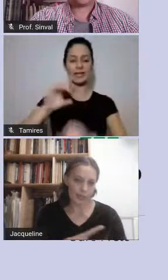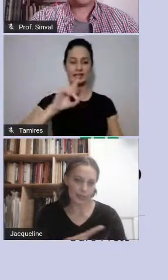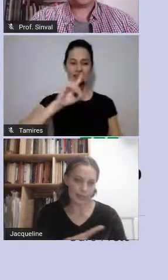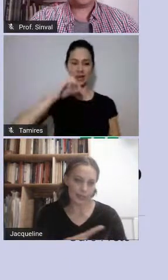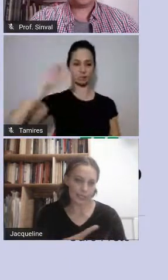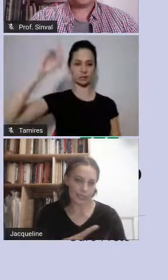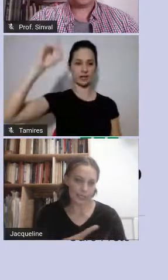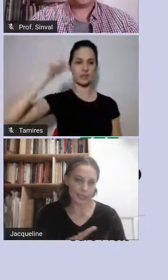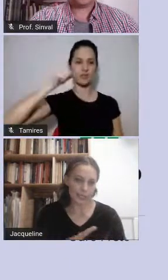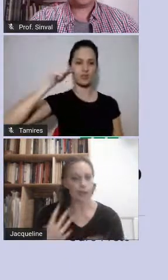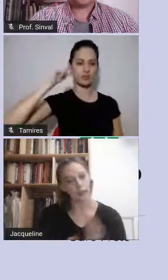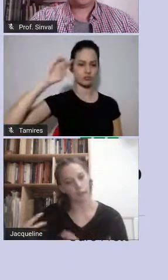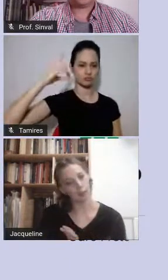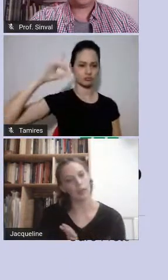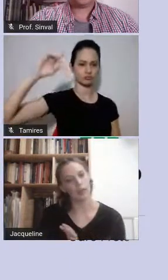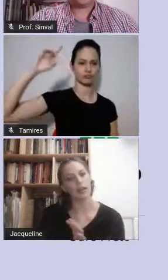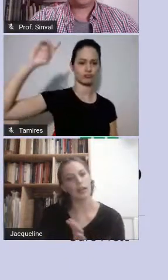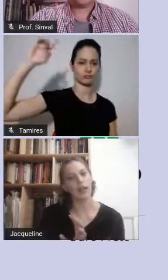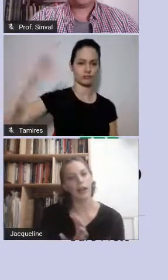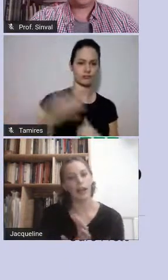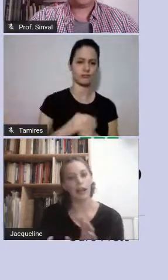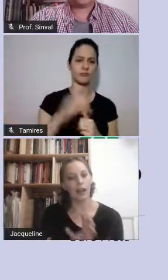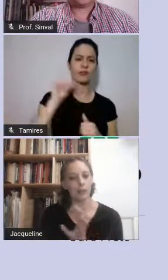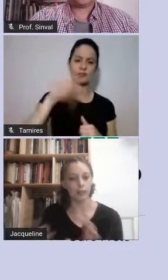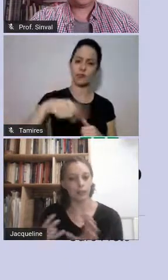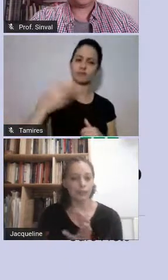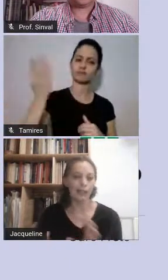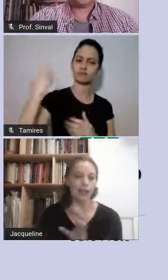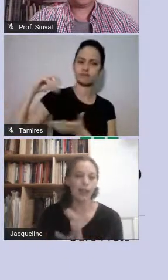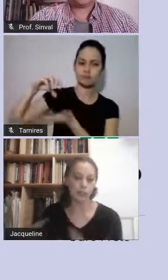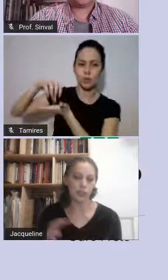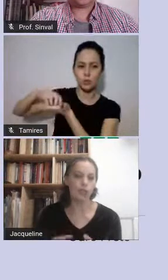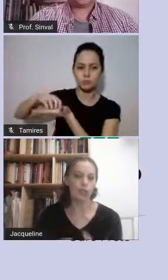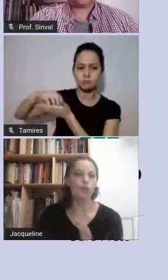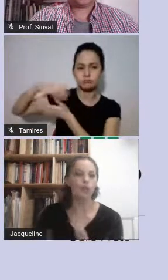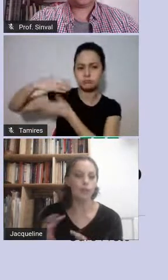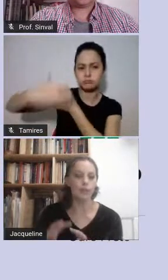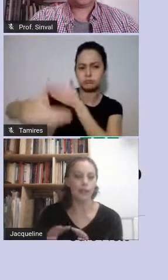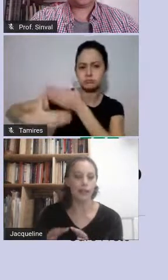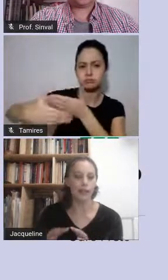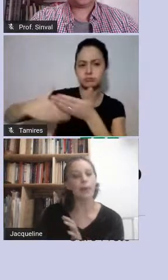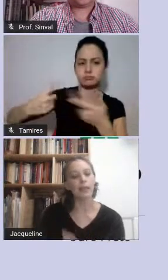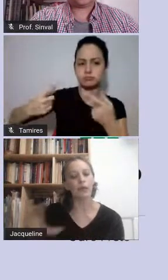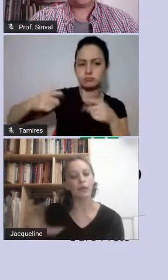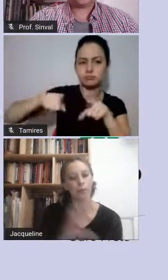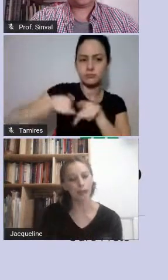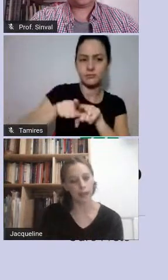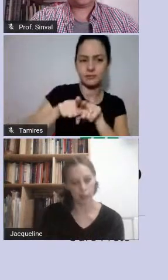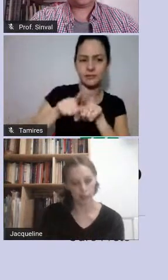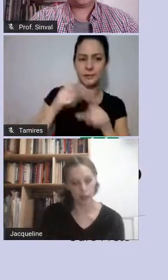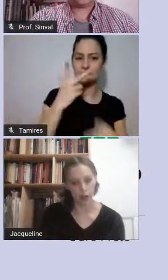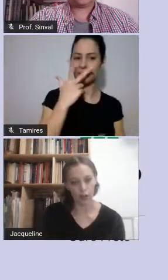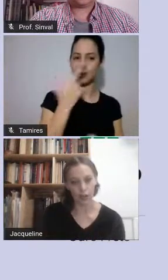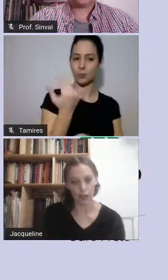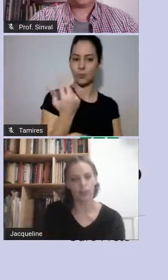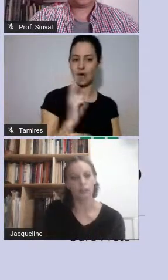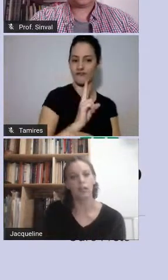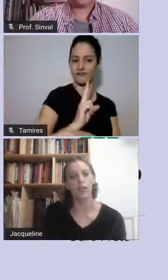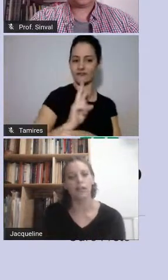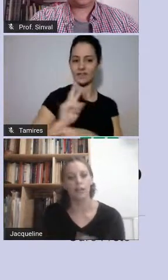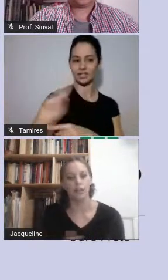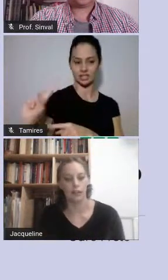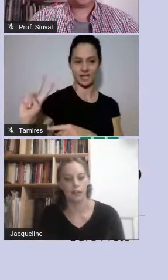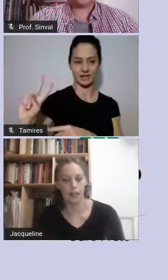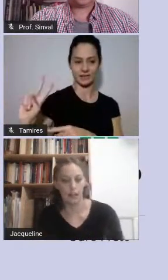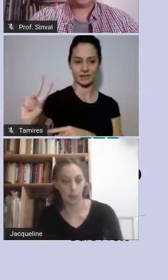va a pasar durante la colonia a la proximidad de la asociación con vírgenes, particularmente la Virgen de los Remedios y